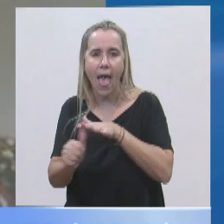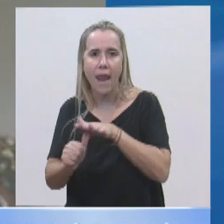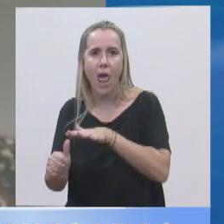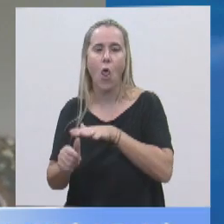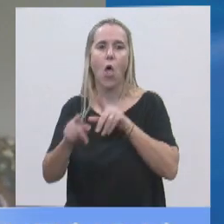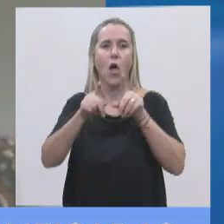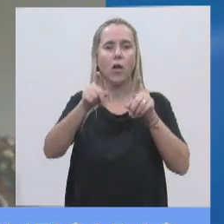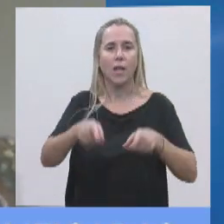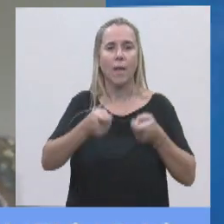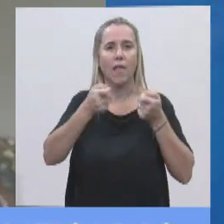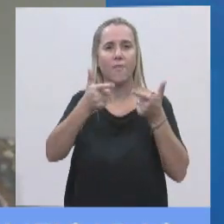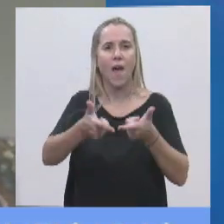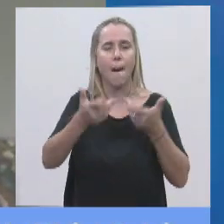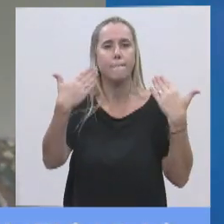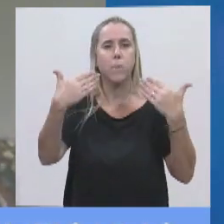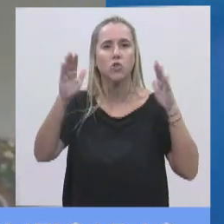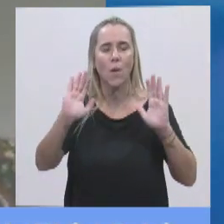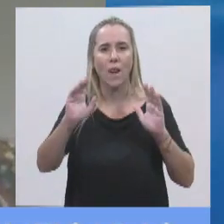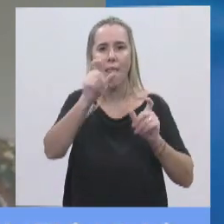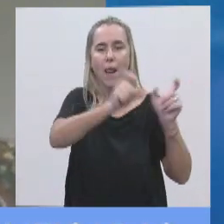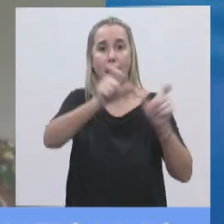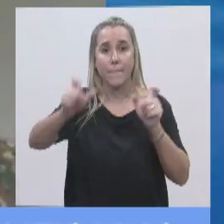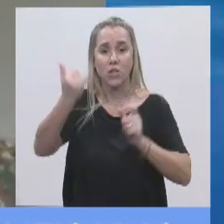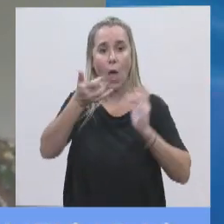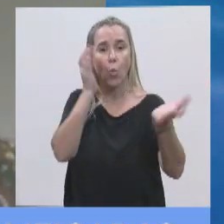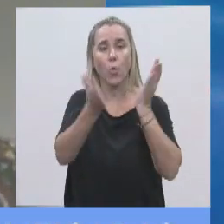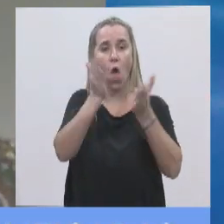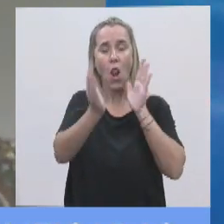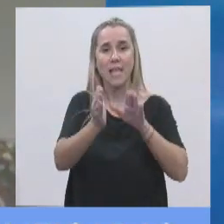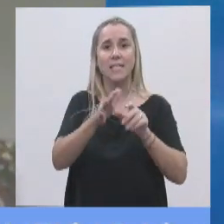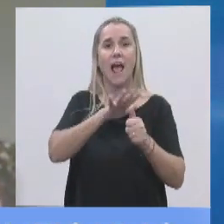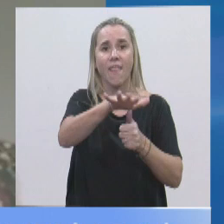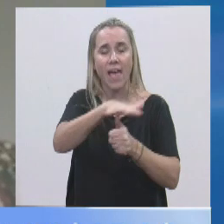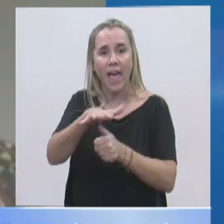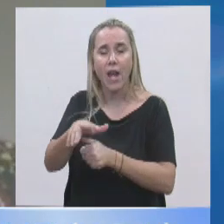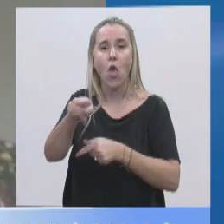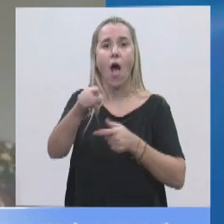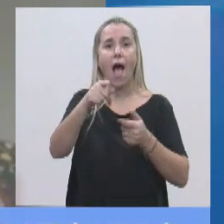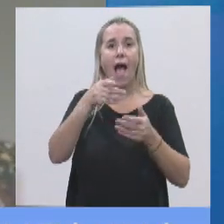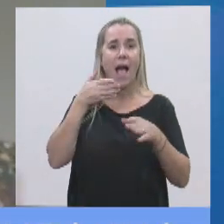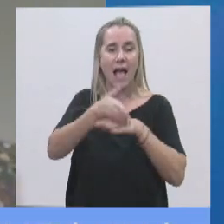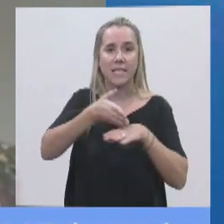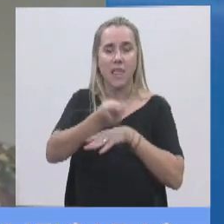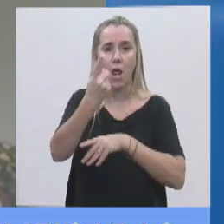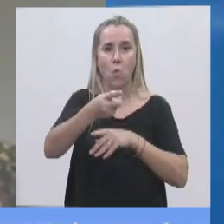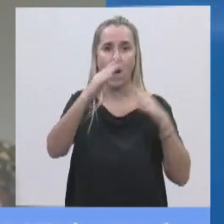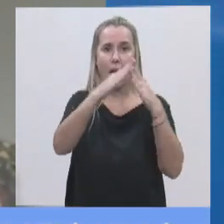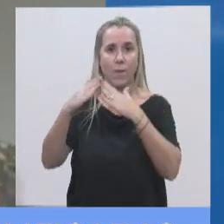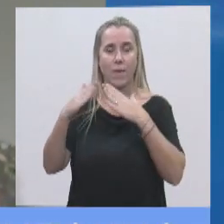le da posibilidades a aquellas mujeres con violencia de género a acceder a una vivienda